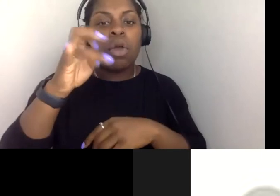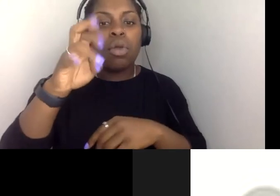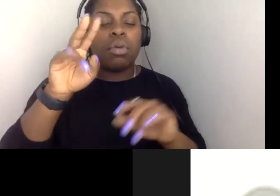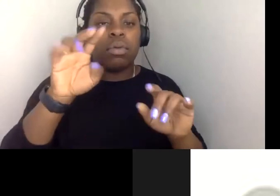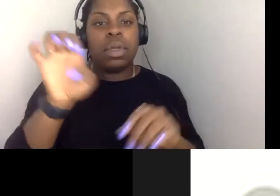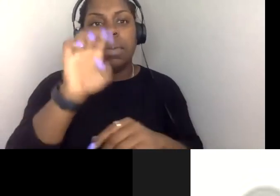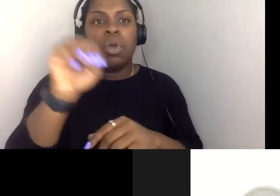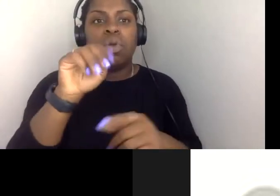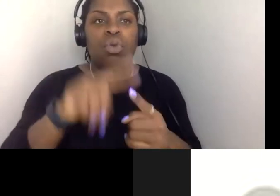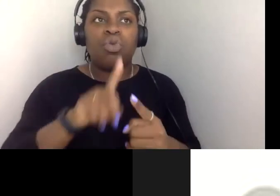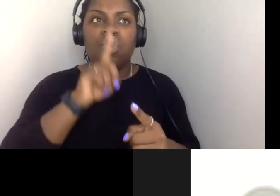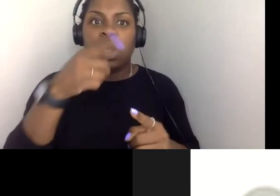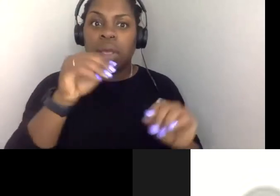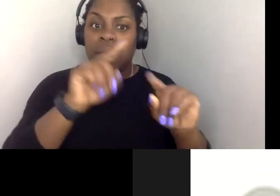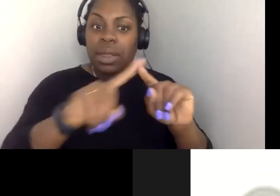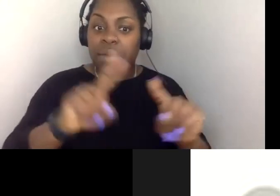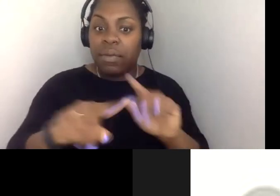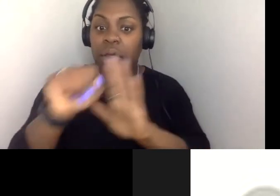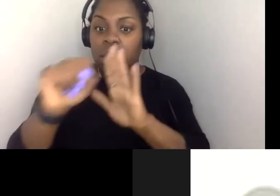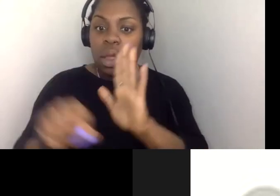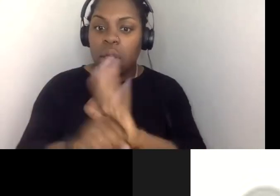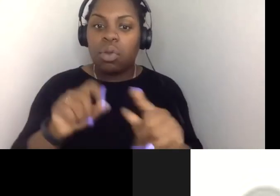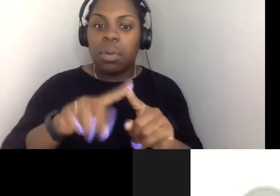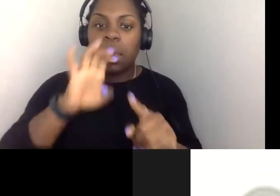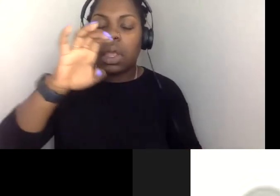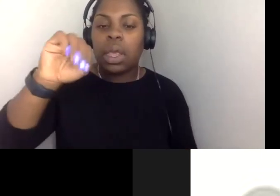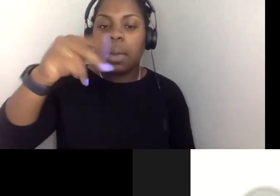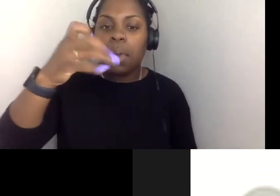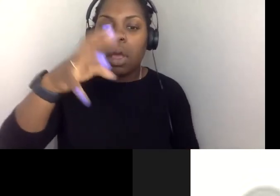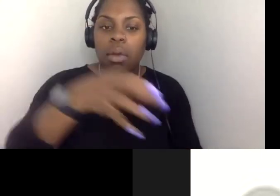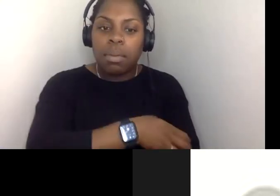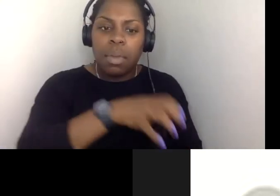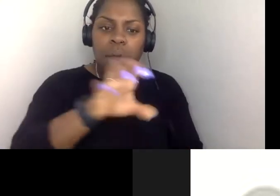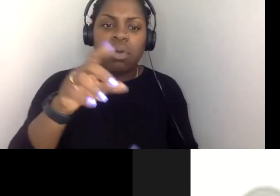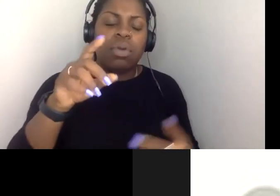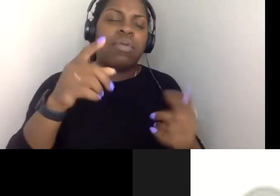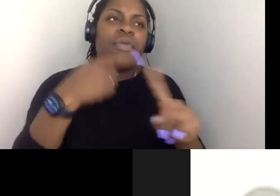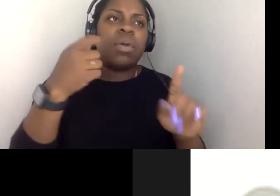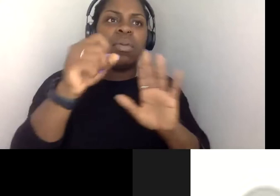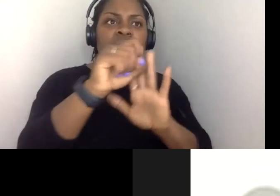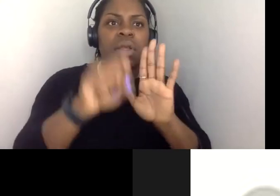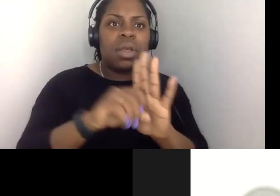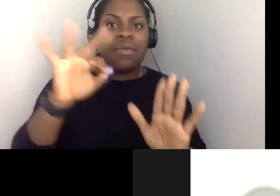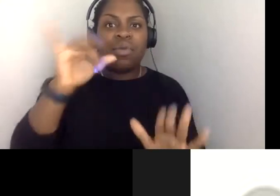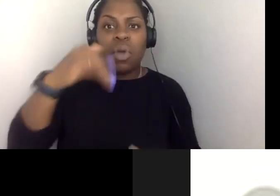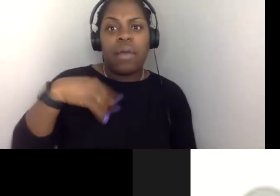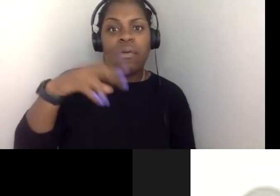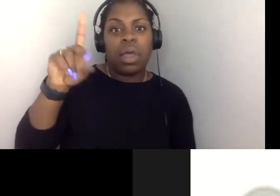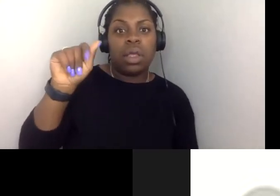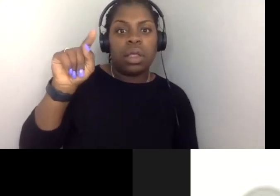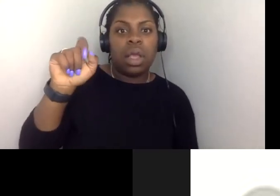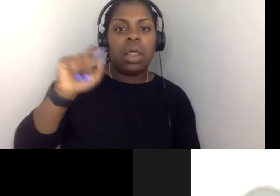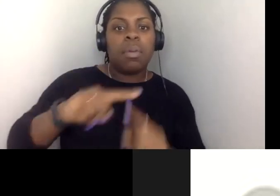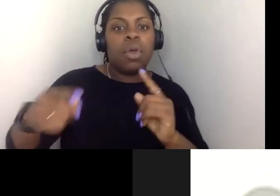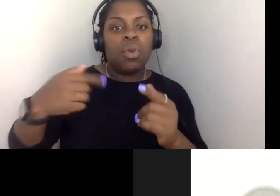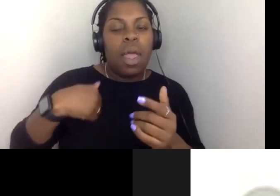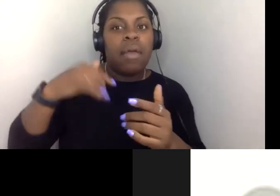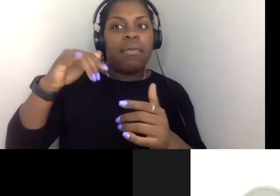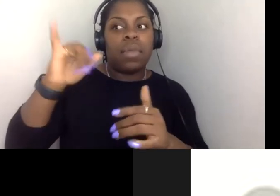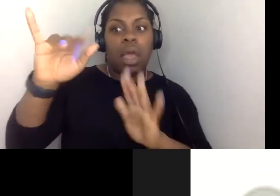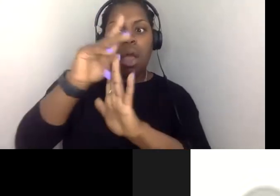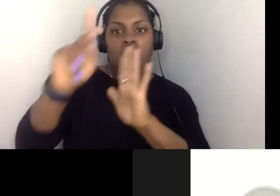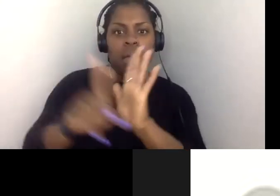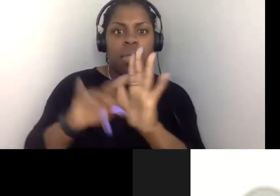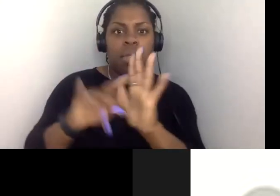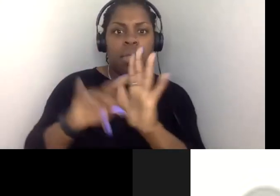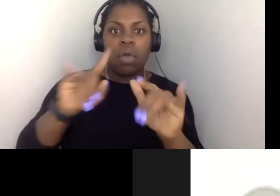rastreo electrónico, los aparatos como los grilletes en diferentes estados, en estados donde tal vez no tengamos data, tal vez si sabemos